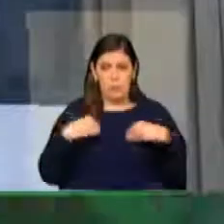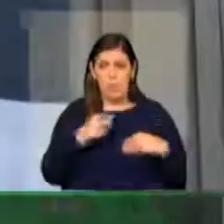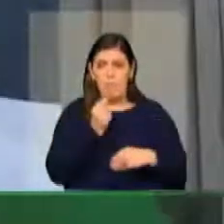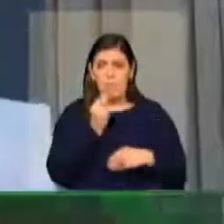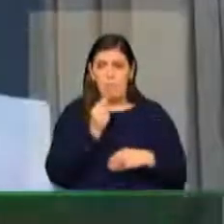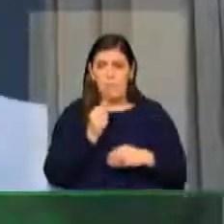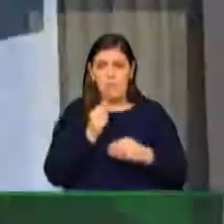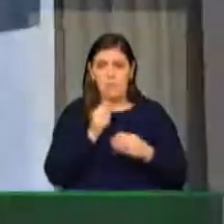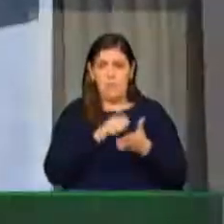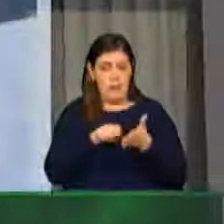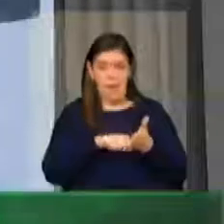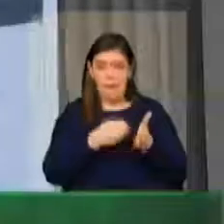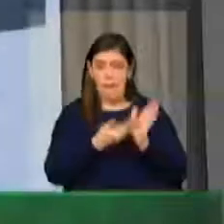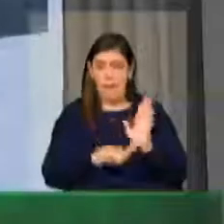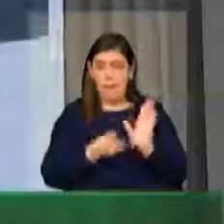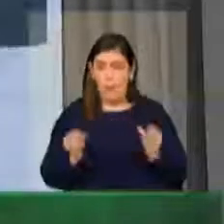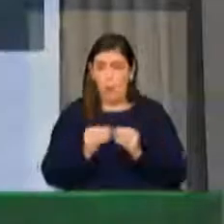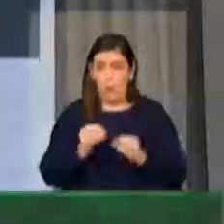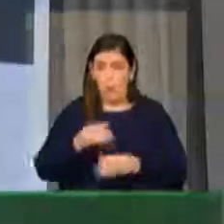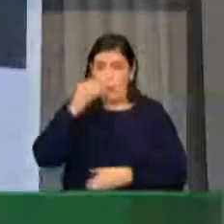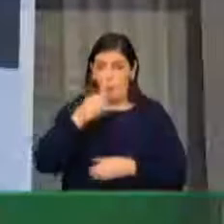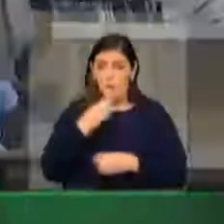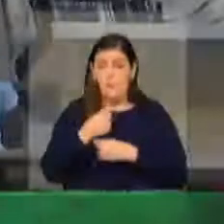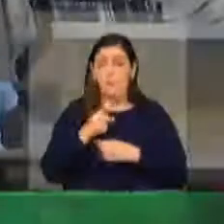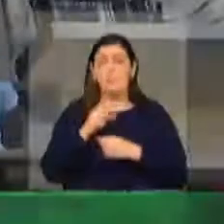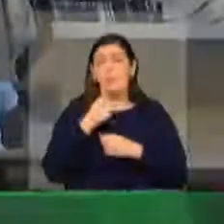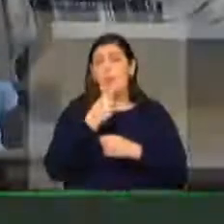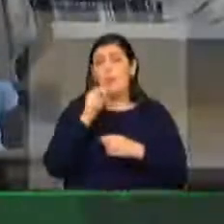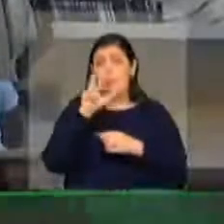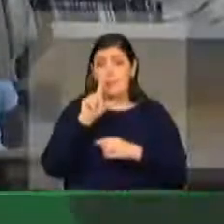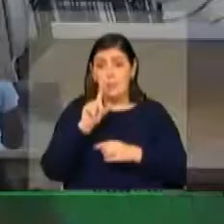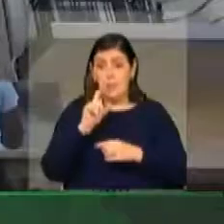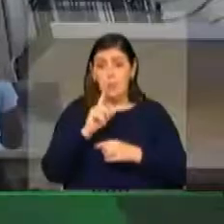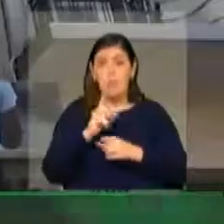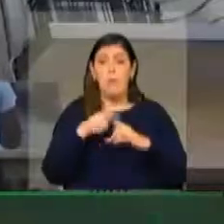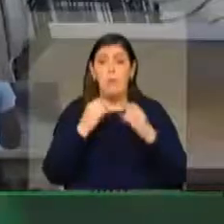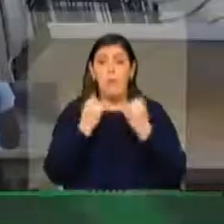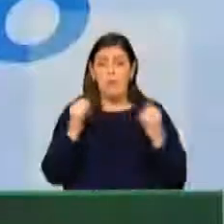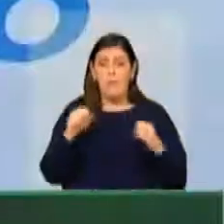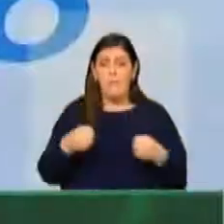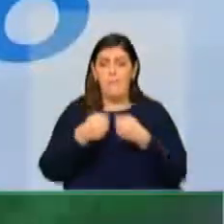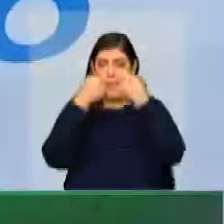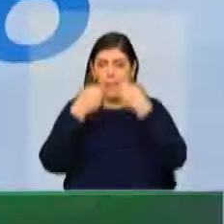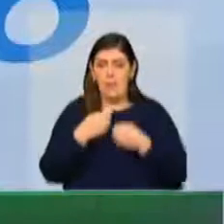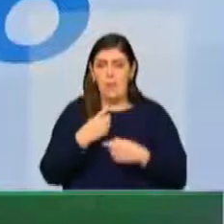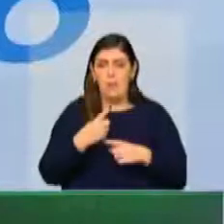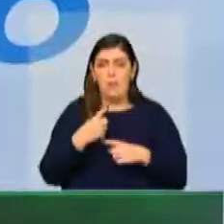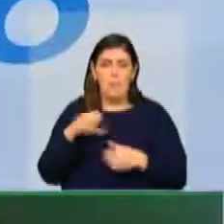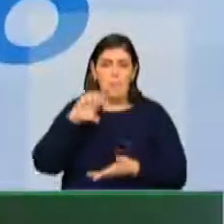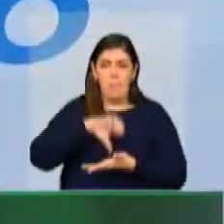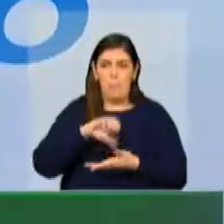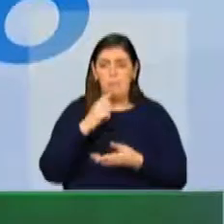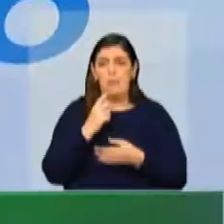la leyenda: el jueves 31 al mediodía brindaremos por la patria en su nueva etapa. Una botella estaba dirigida a Mario